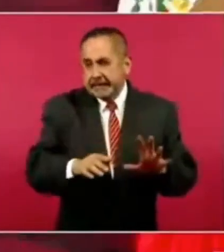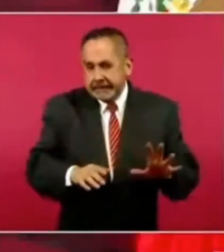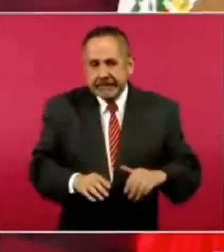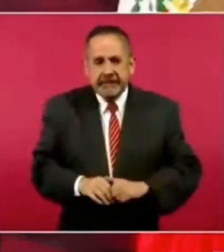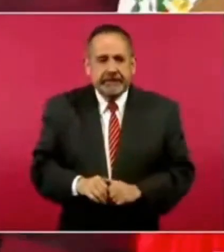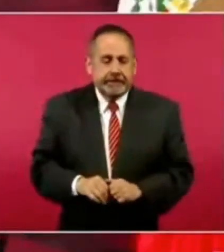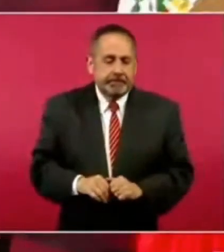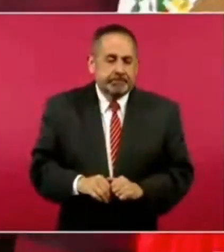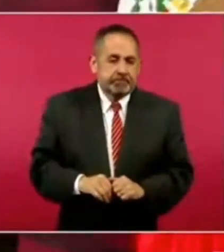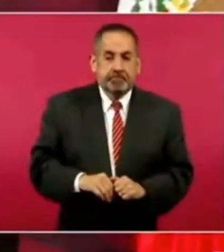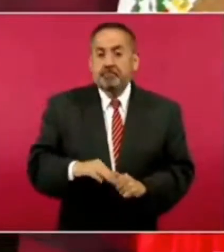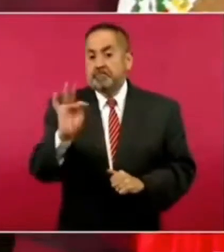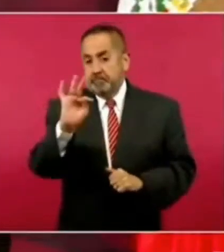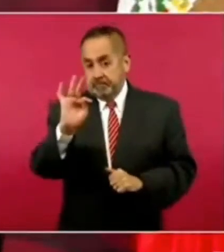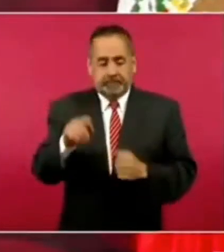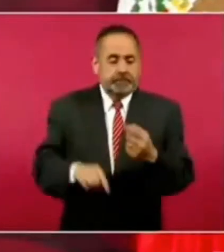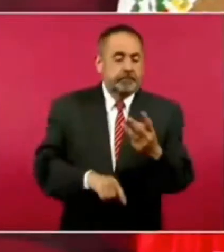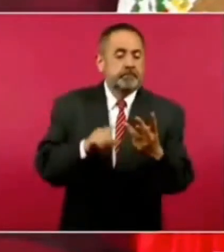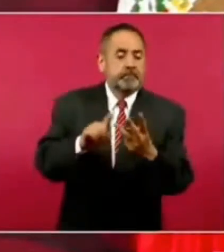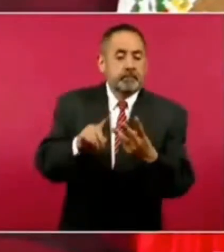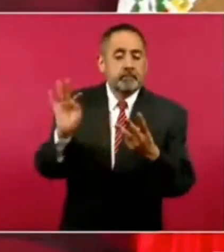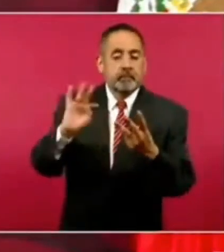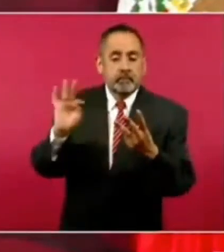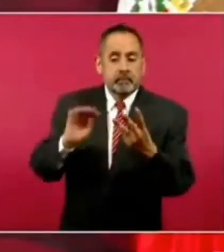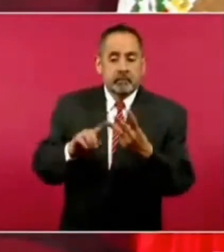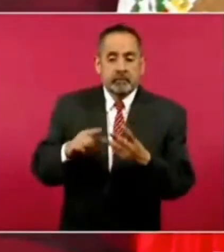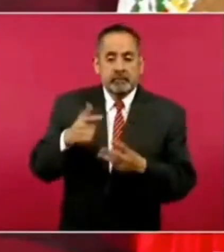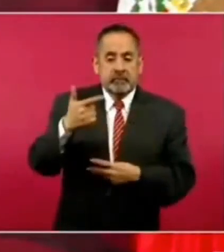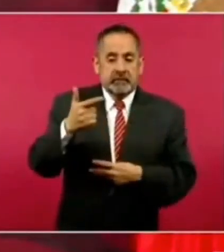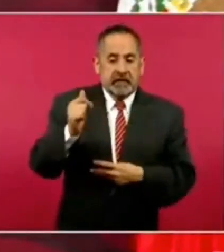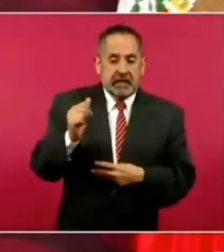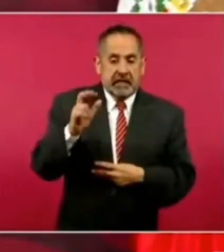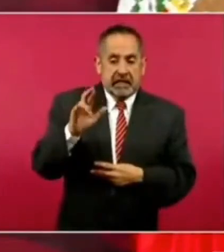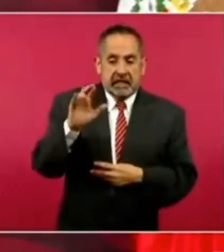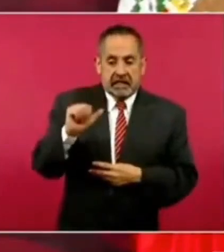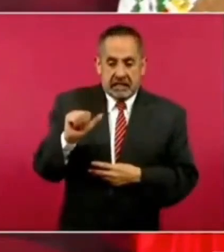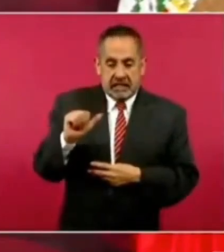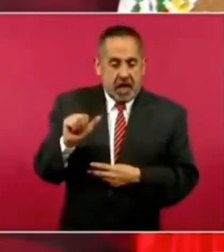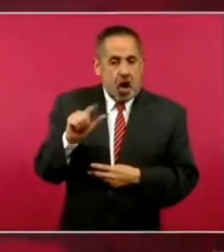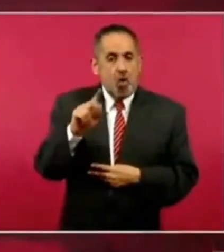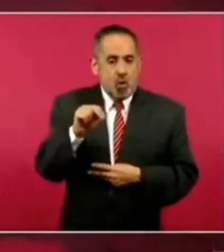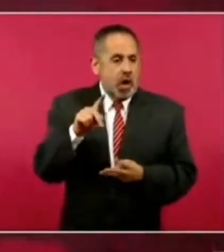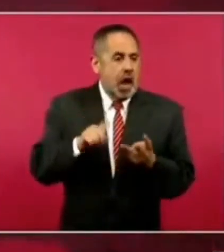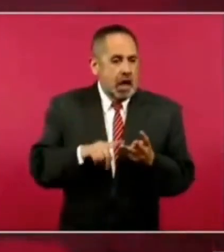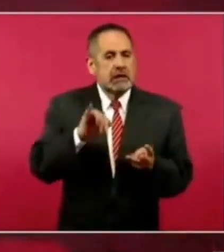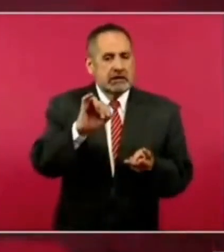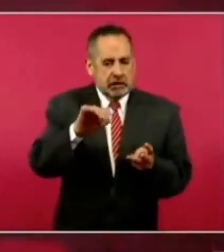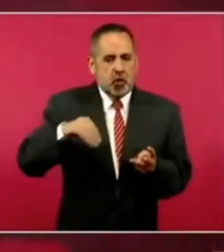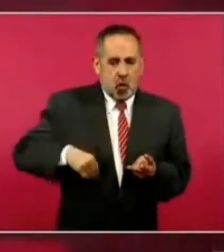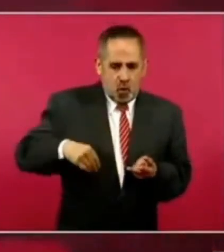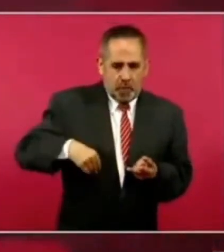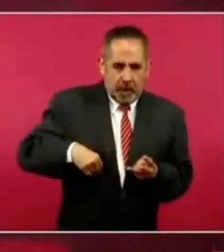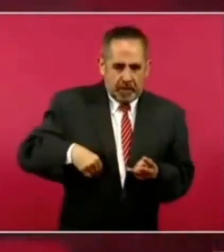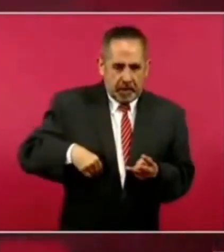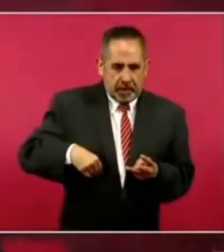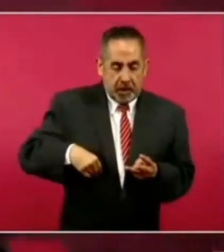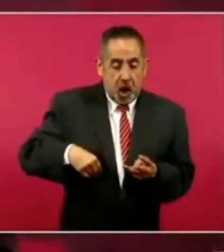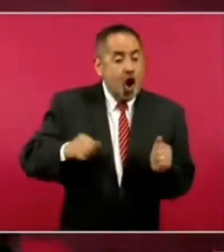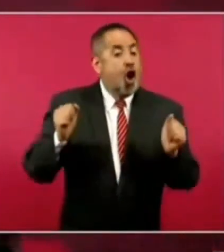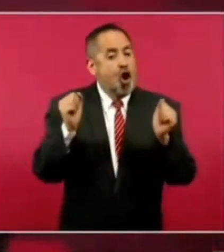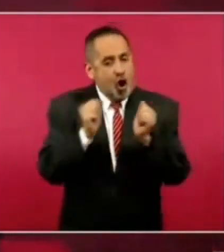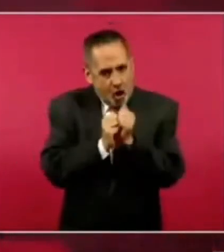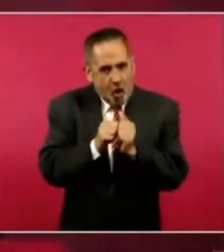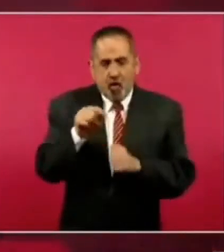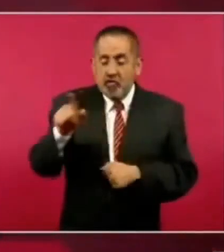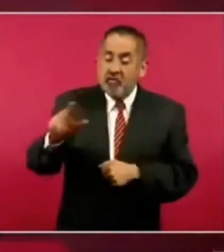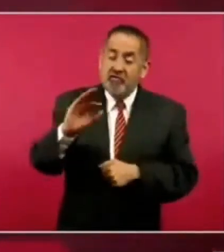Y lo tercero es que García Luna pues es responsable y contaba con el